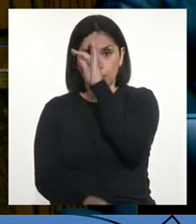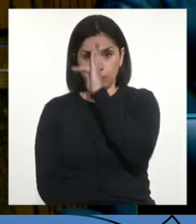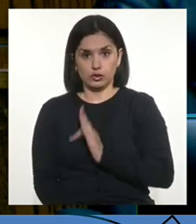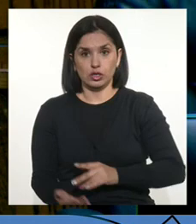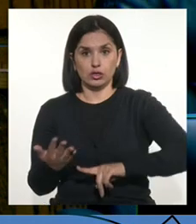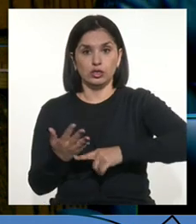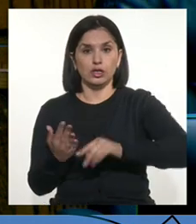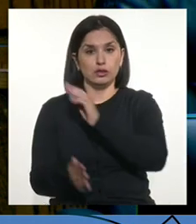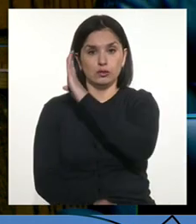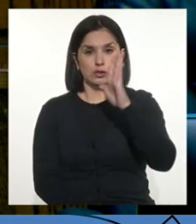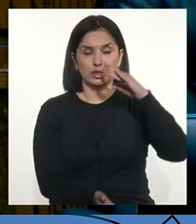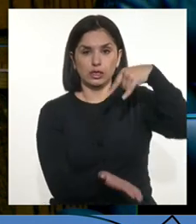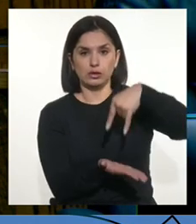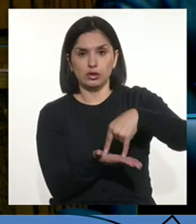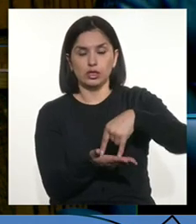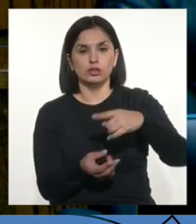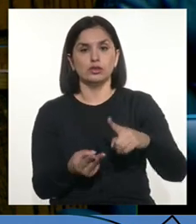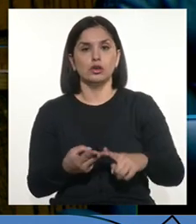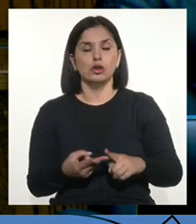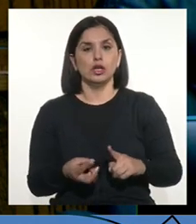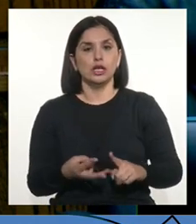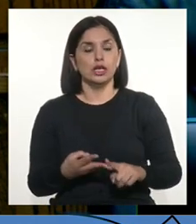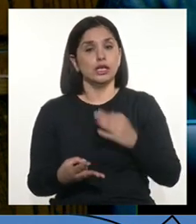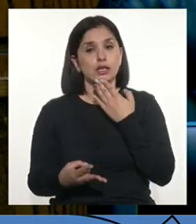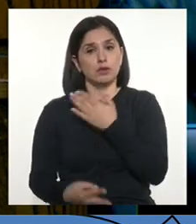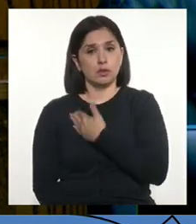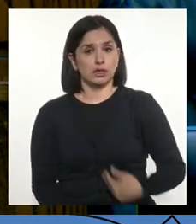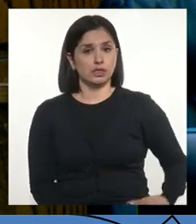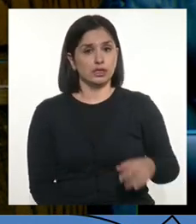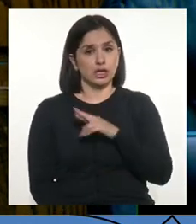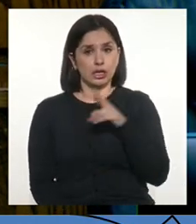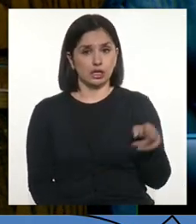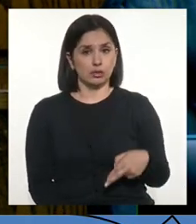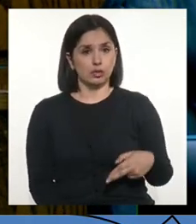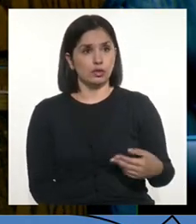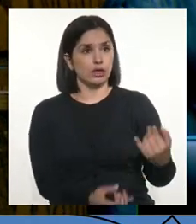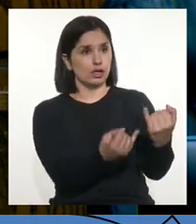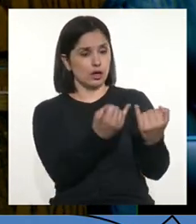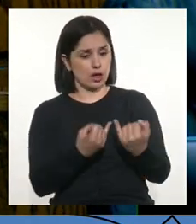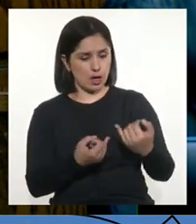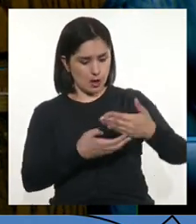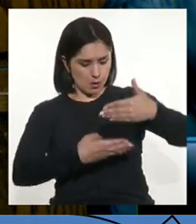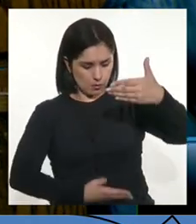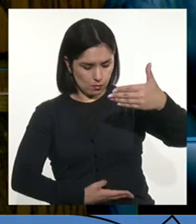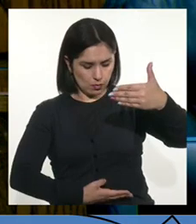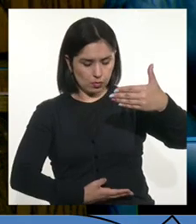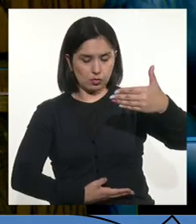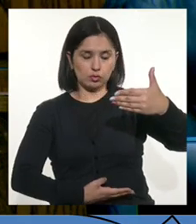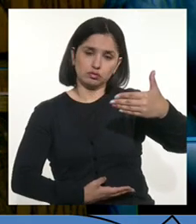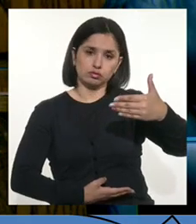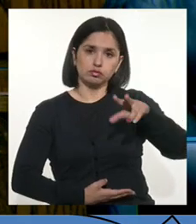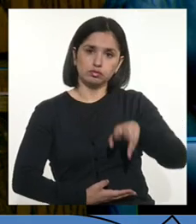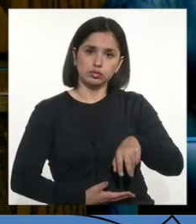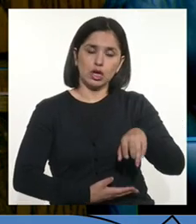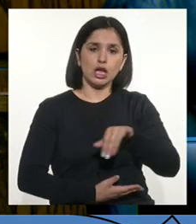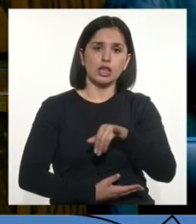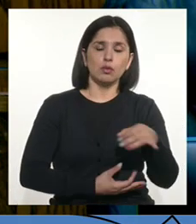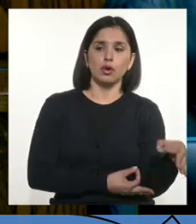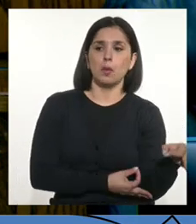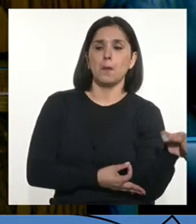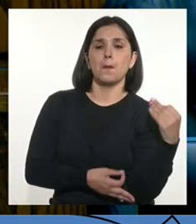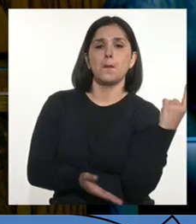del congreso y finalmente el presidente de la república recibe el informe este en este equipo y manda de los